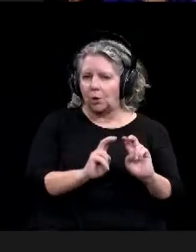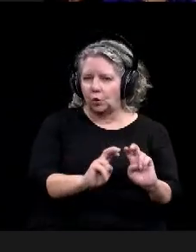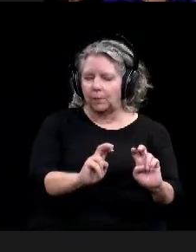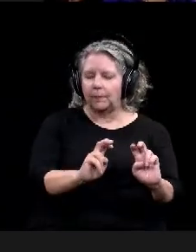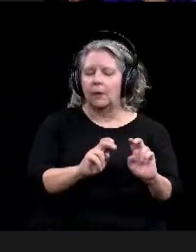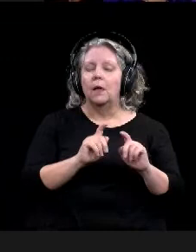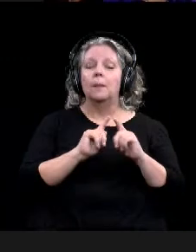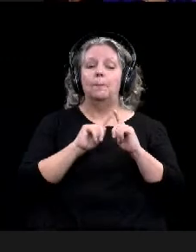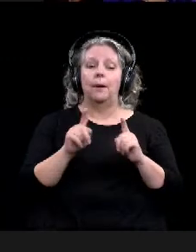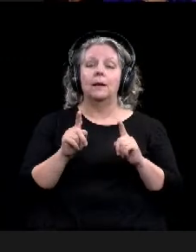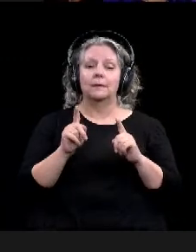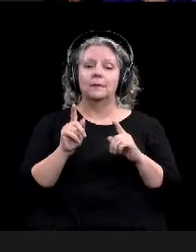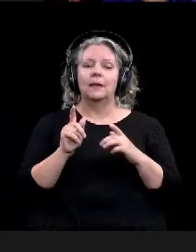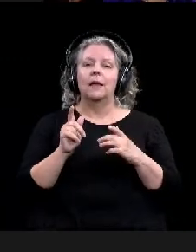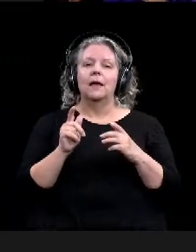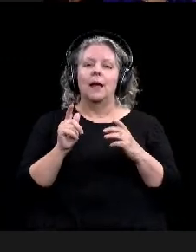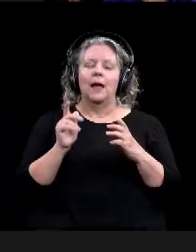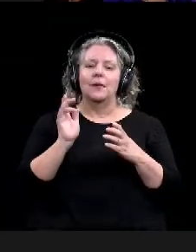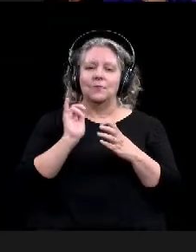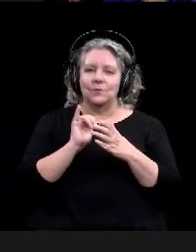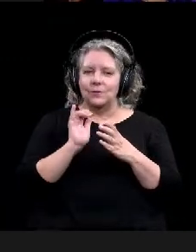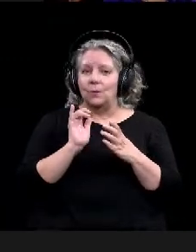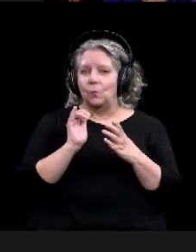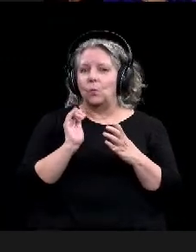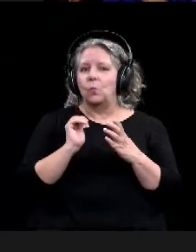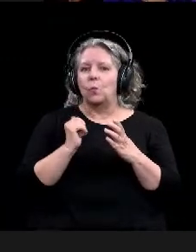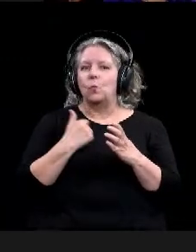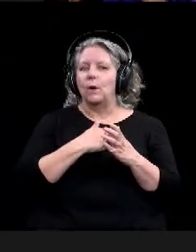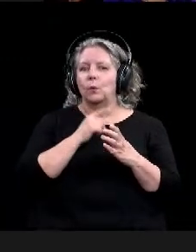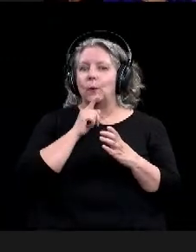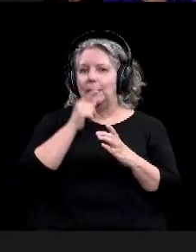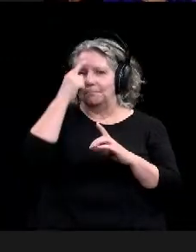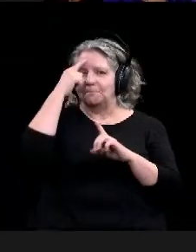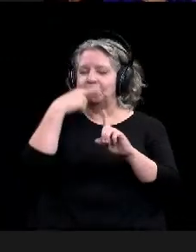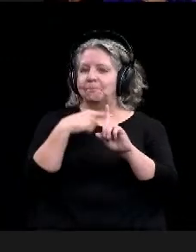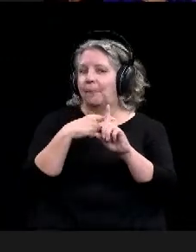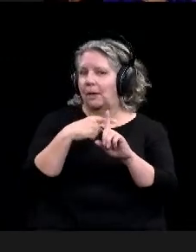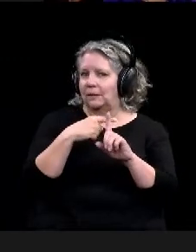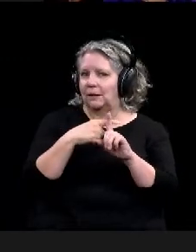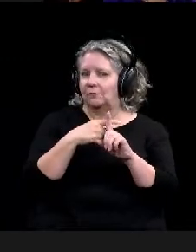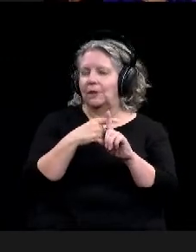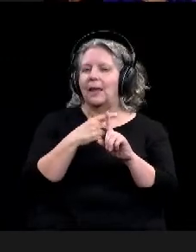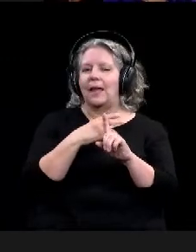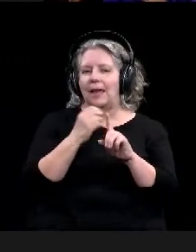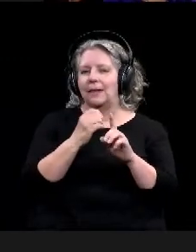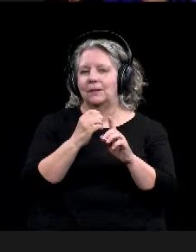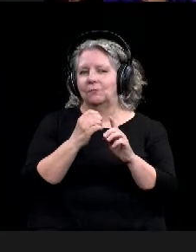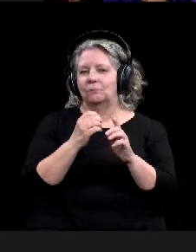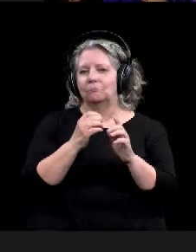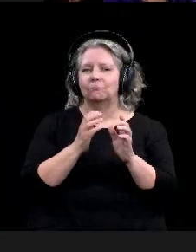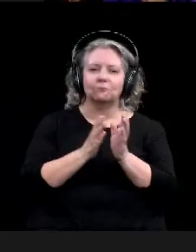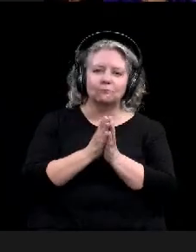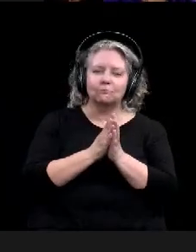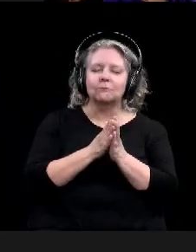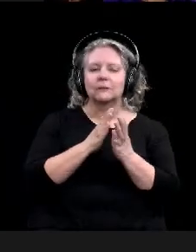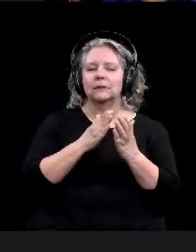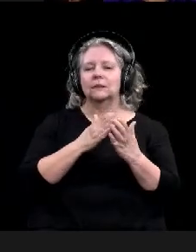optimistas y es un modo de celebración no estamos fuera de